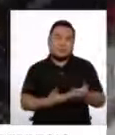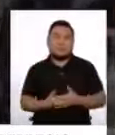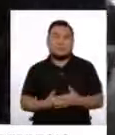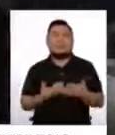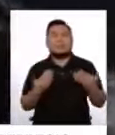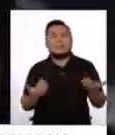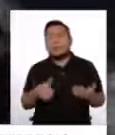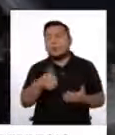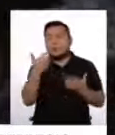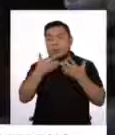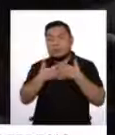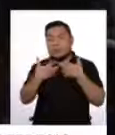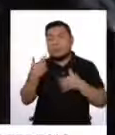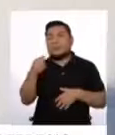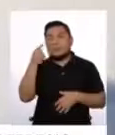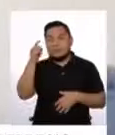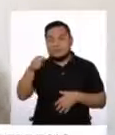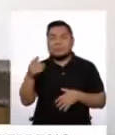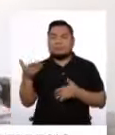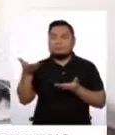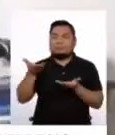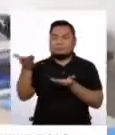parecer otra empresa hispana fue la intermediaria.